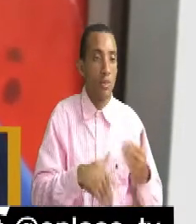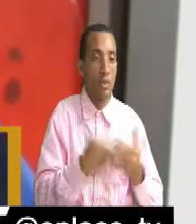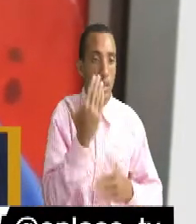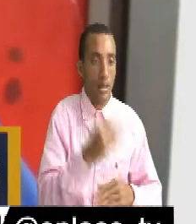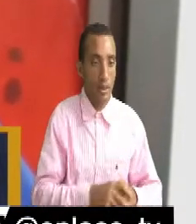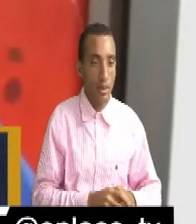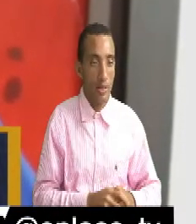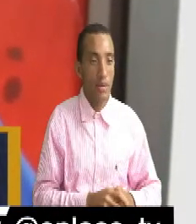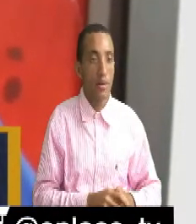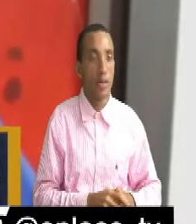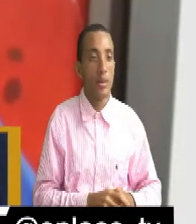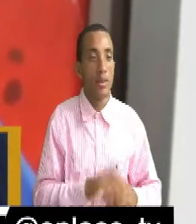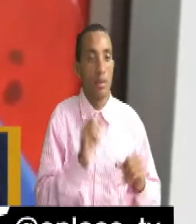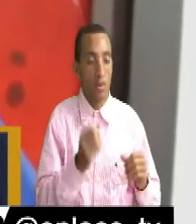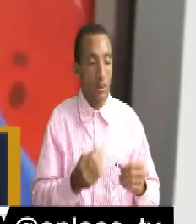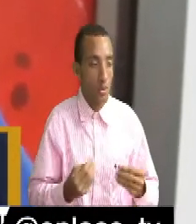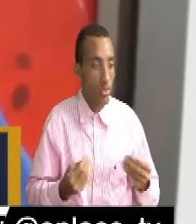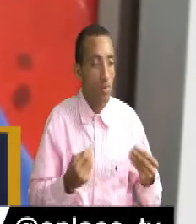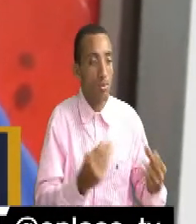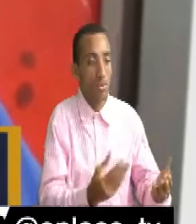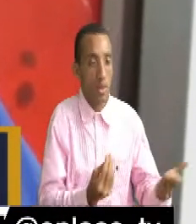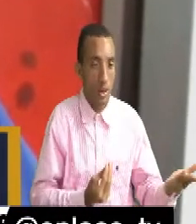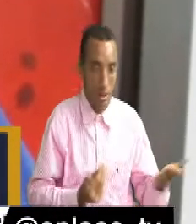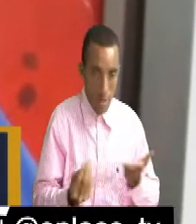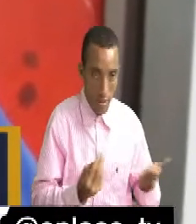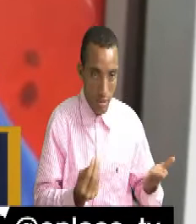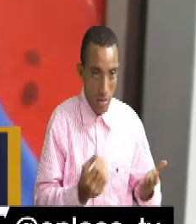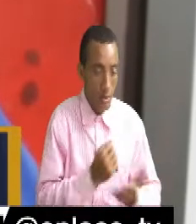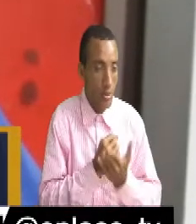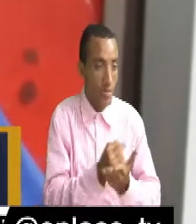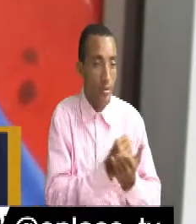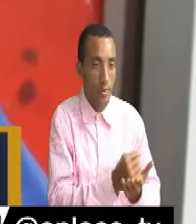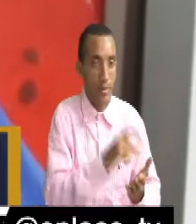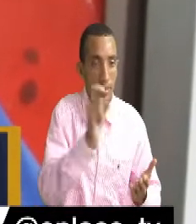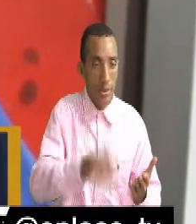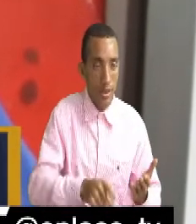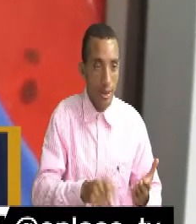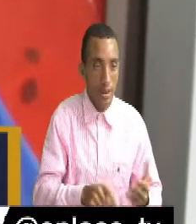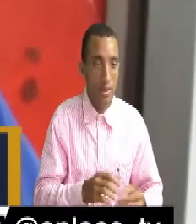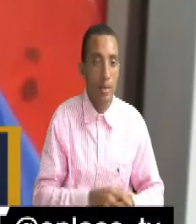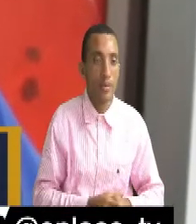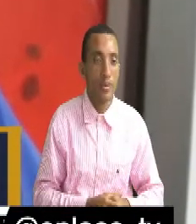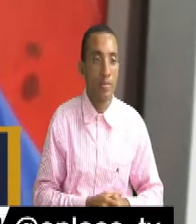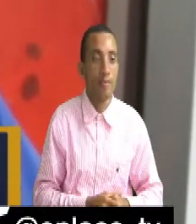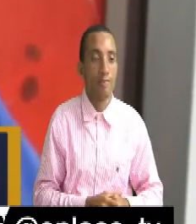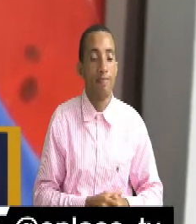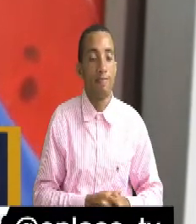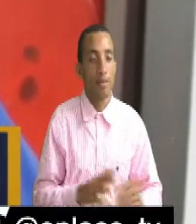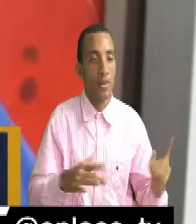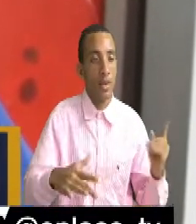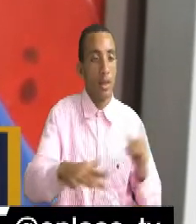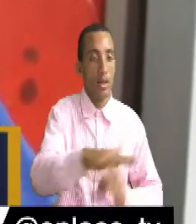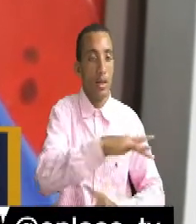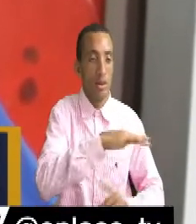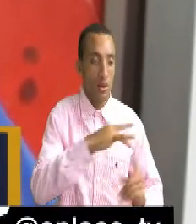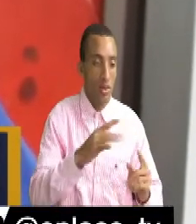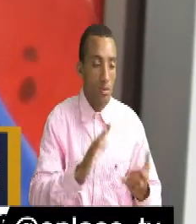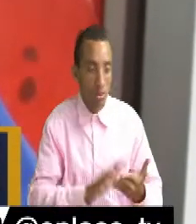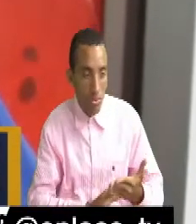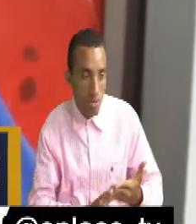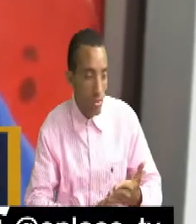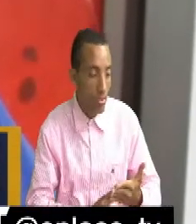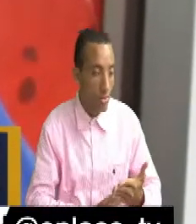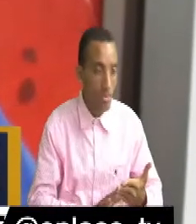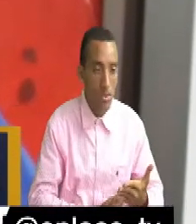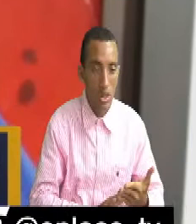sectorizada a suministrar el servicio. Se requiere una cantidad de situaciones técnicas por parte de Gases de Barranca Bermeja,